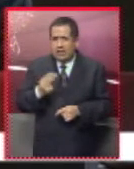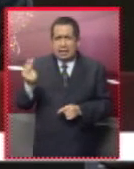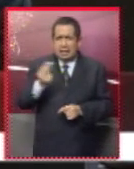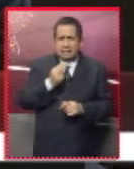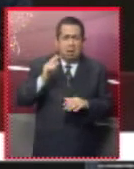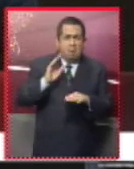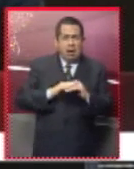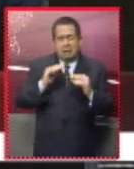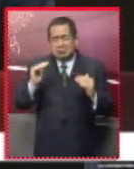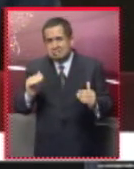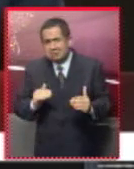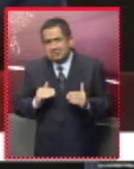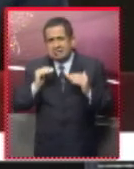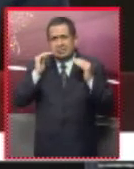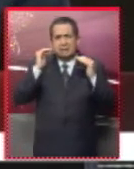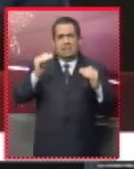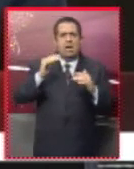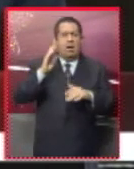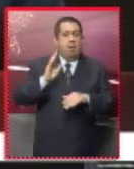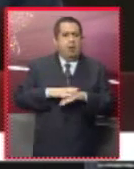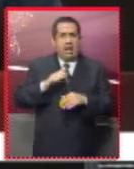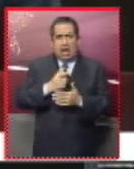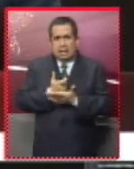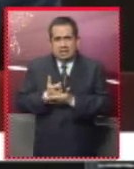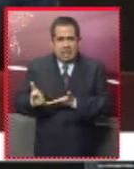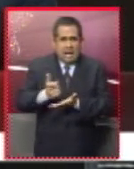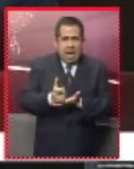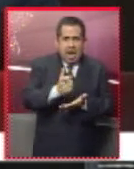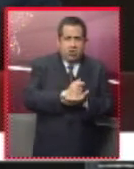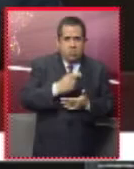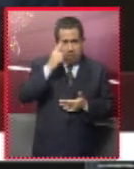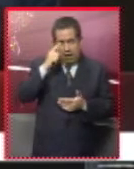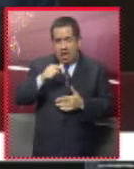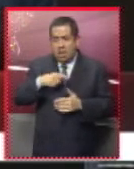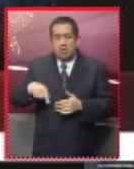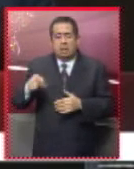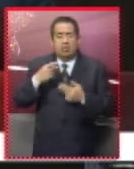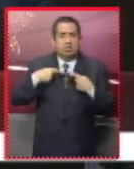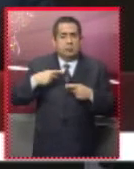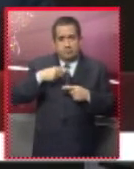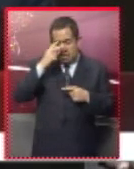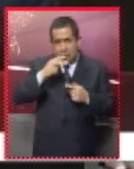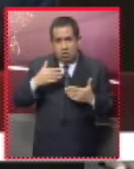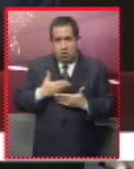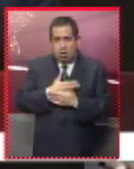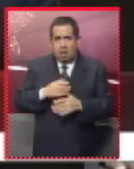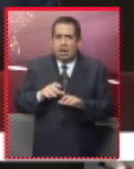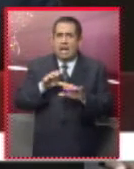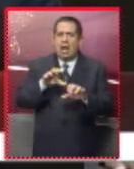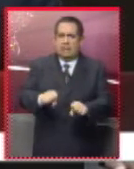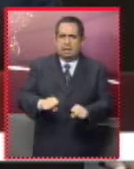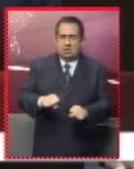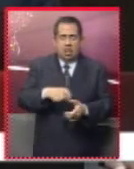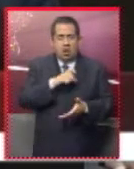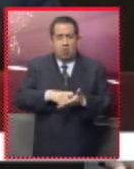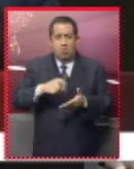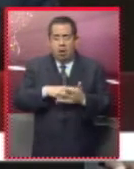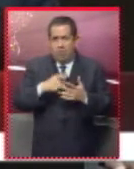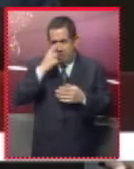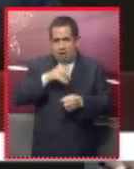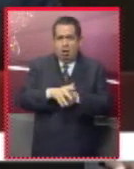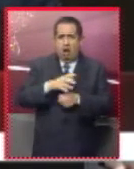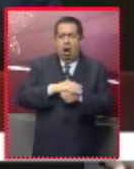la altura de miras para establecer un salario que le alcance a las y a los mexicanos para cubrir la